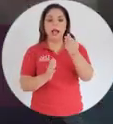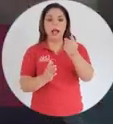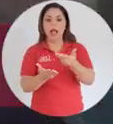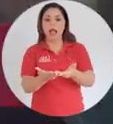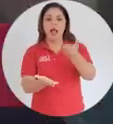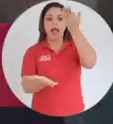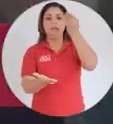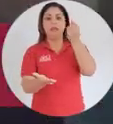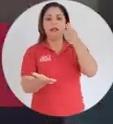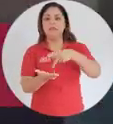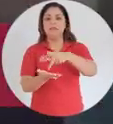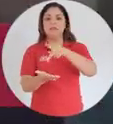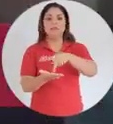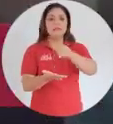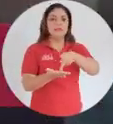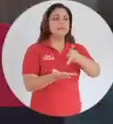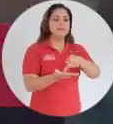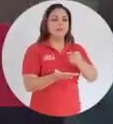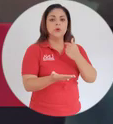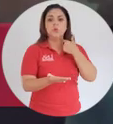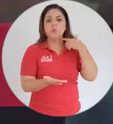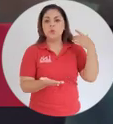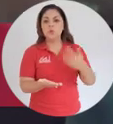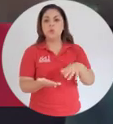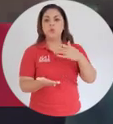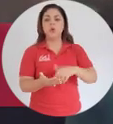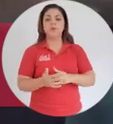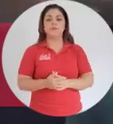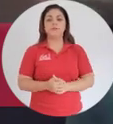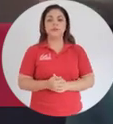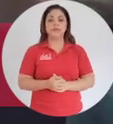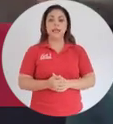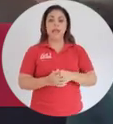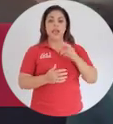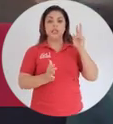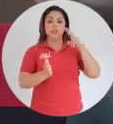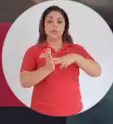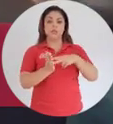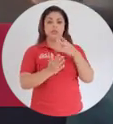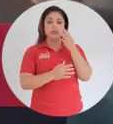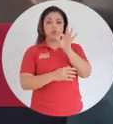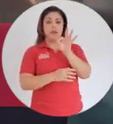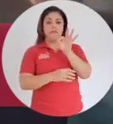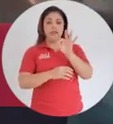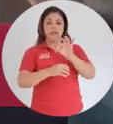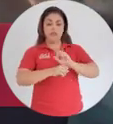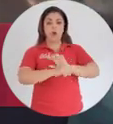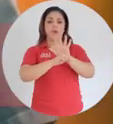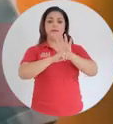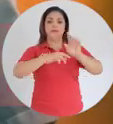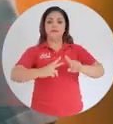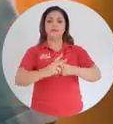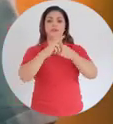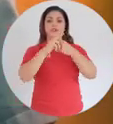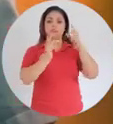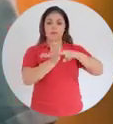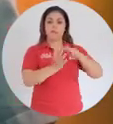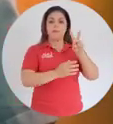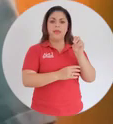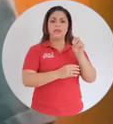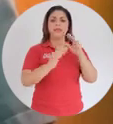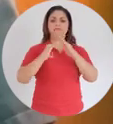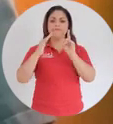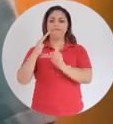vida, el confinamiento por el COVID-19 en el año 2020, cuando se